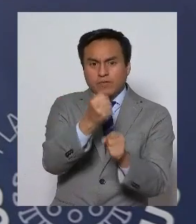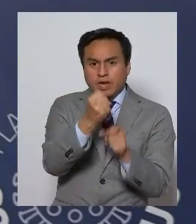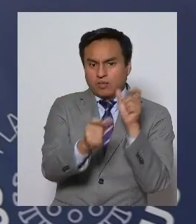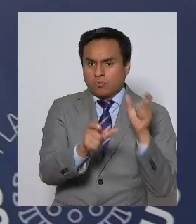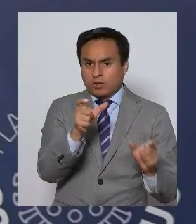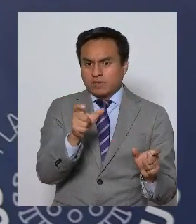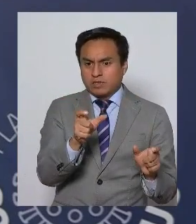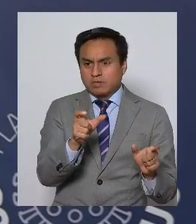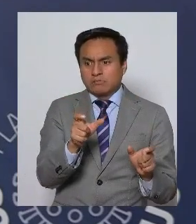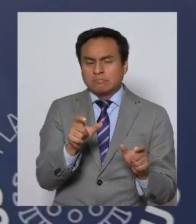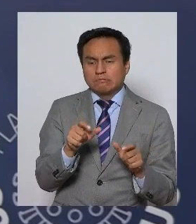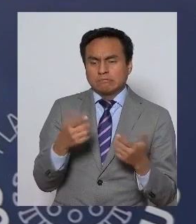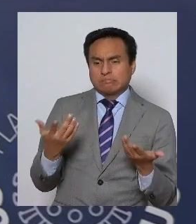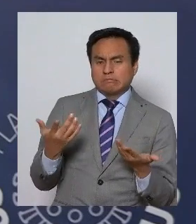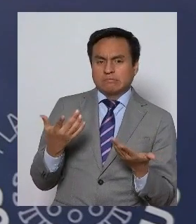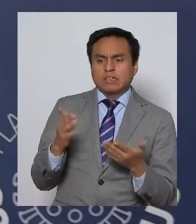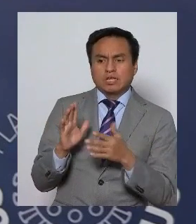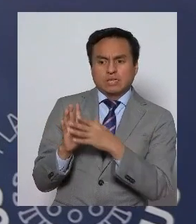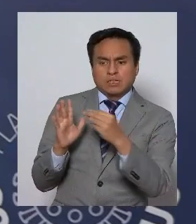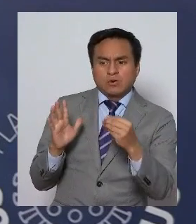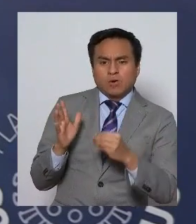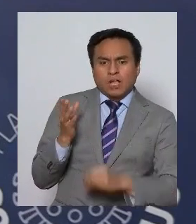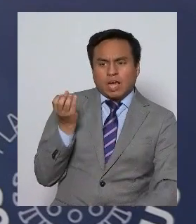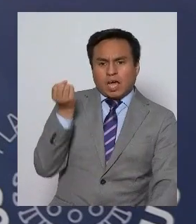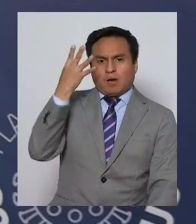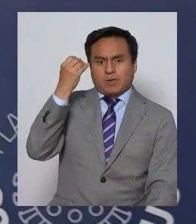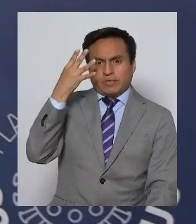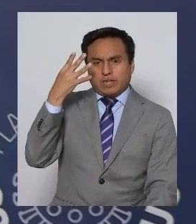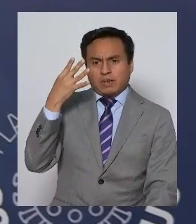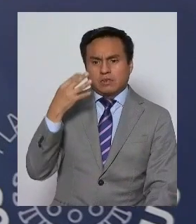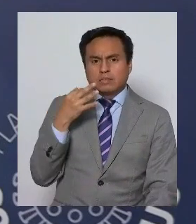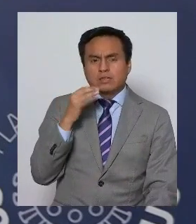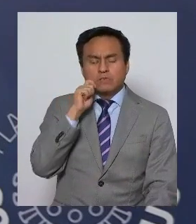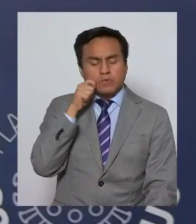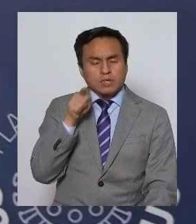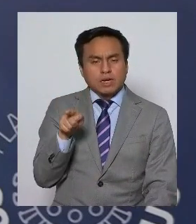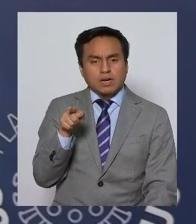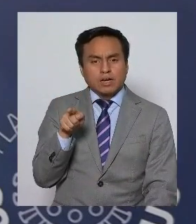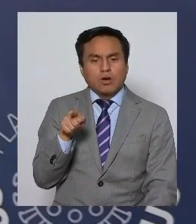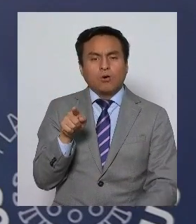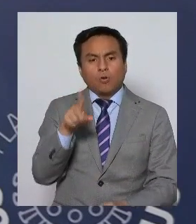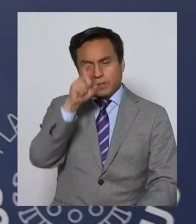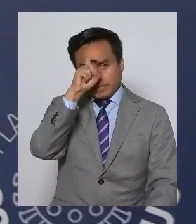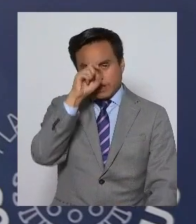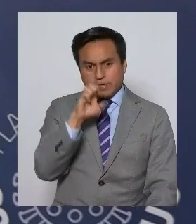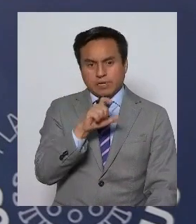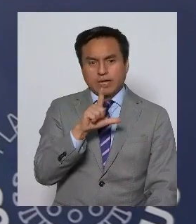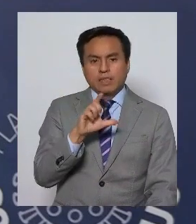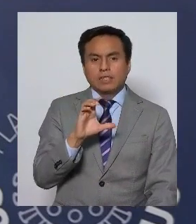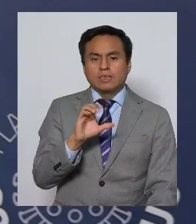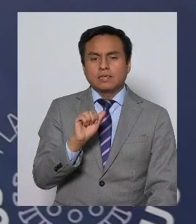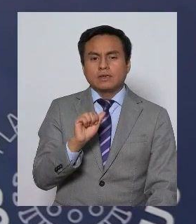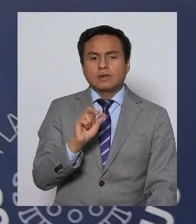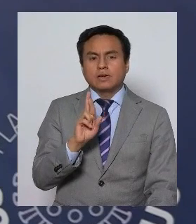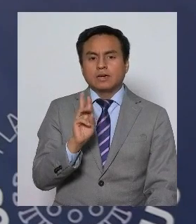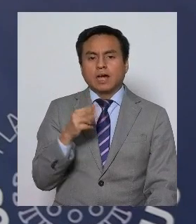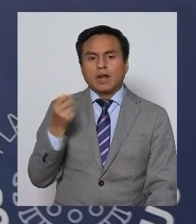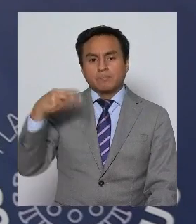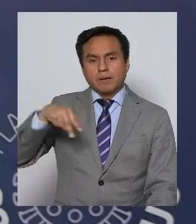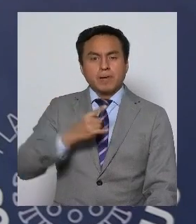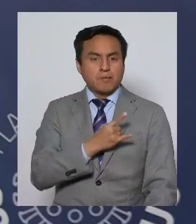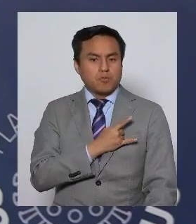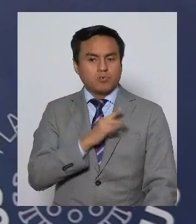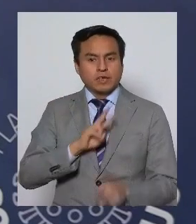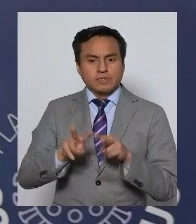sido paradigmática, nos permite aprender para otros, ha sido precisamente en el Hospital El Carmen de Maipú, donde se hace